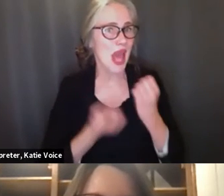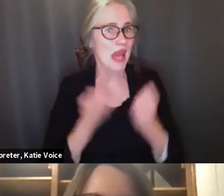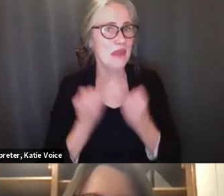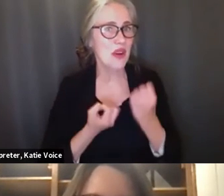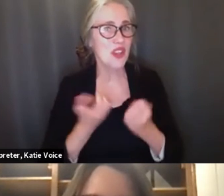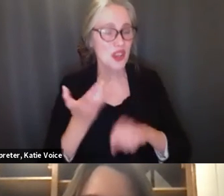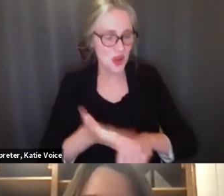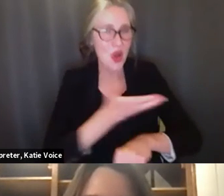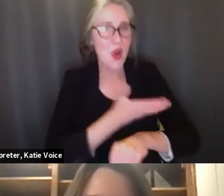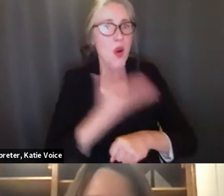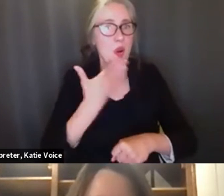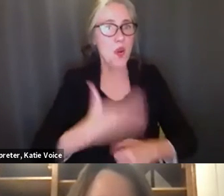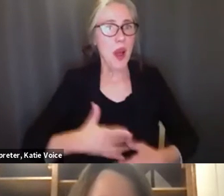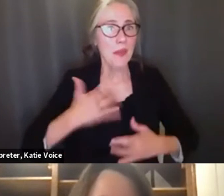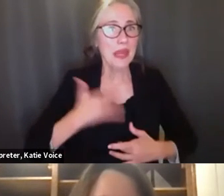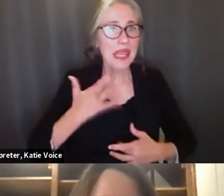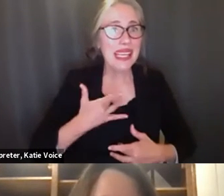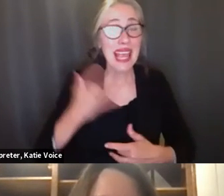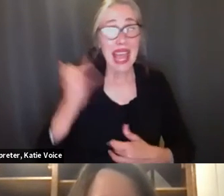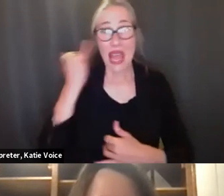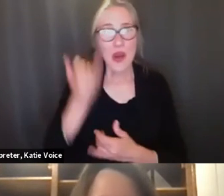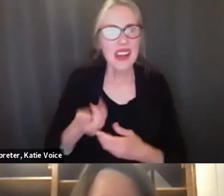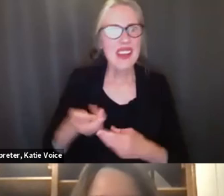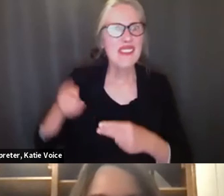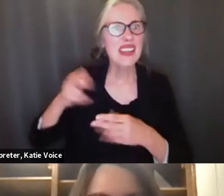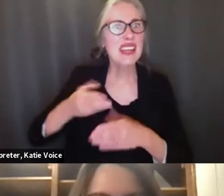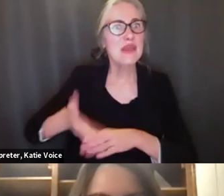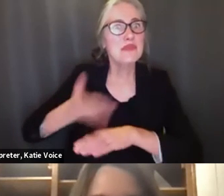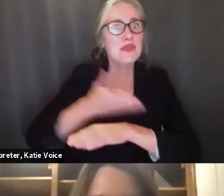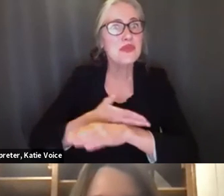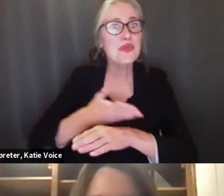tecnología, arte, ingeniería y matemáticas.